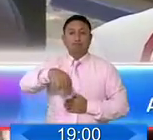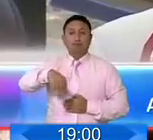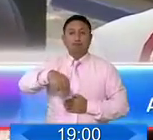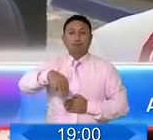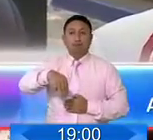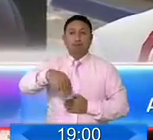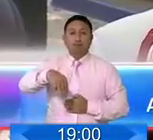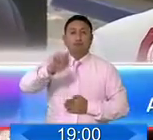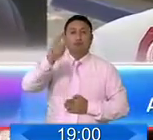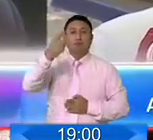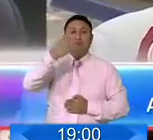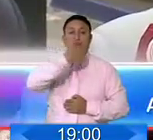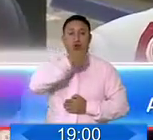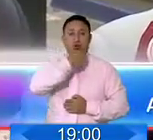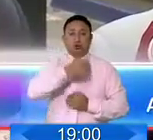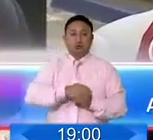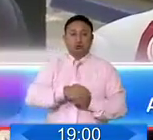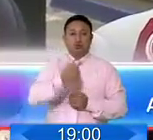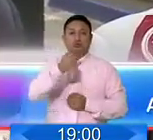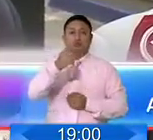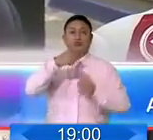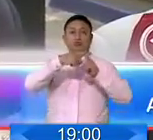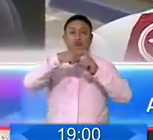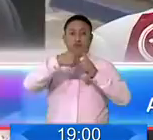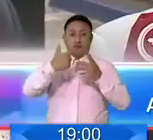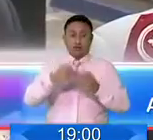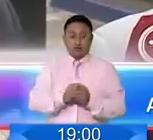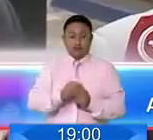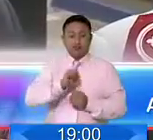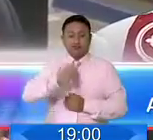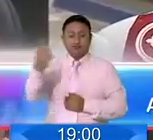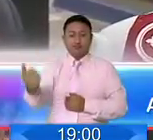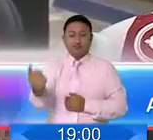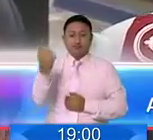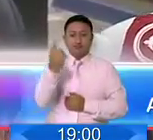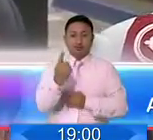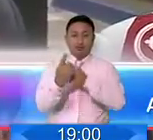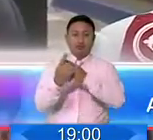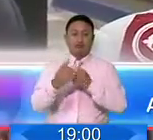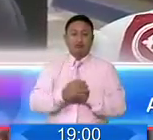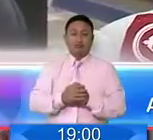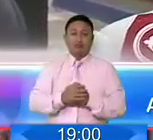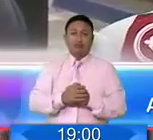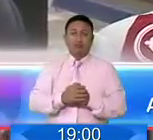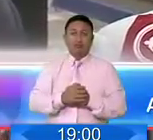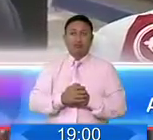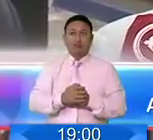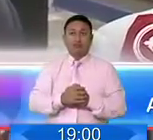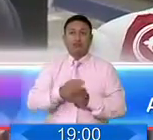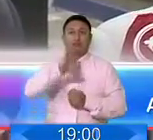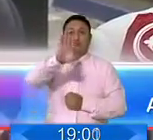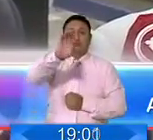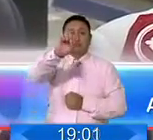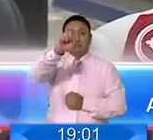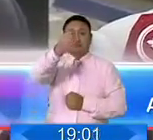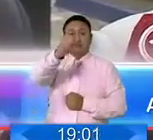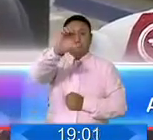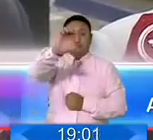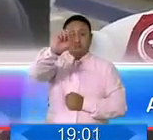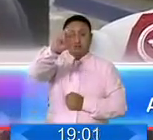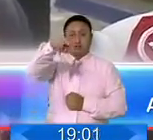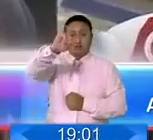miércoles 1 de agosto a las 10:30, la asistencia del ministro Toscanini y a